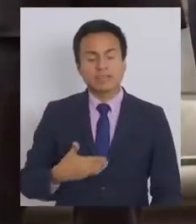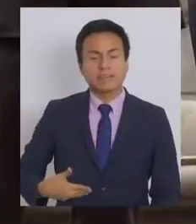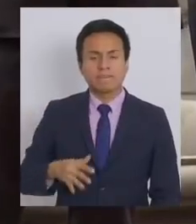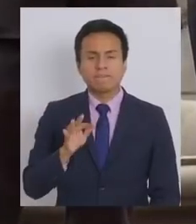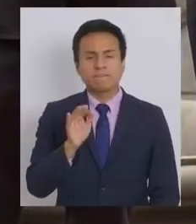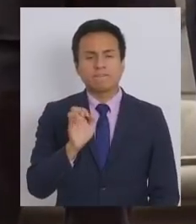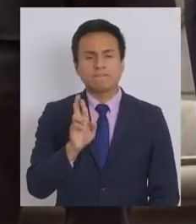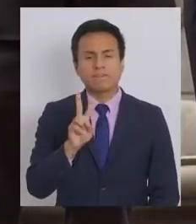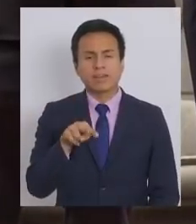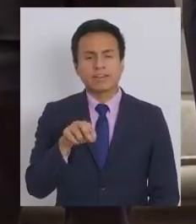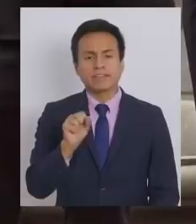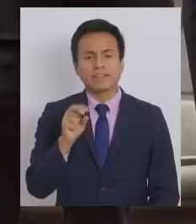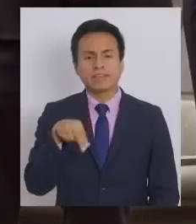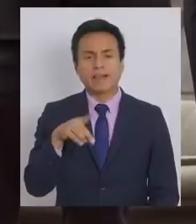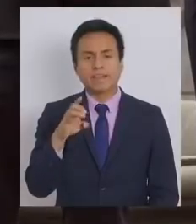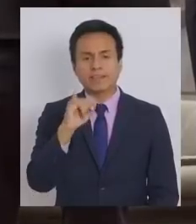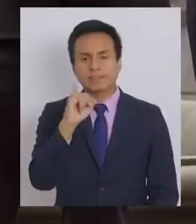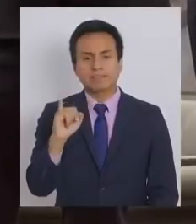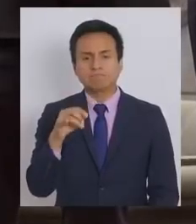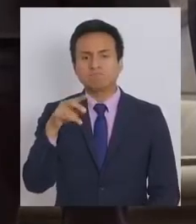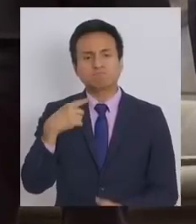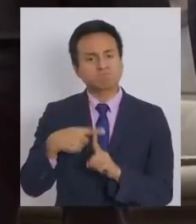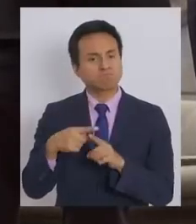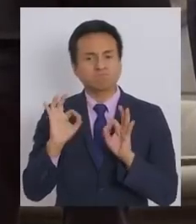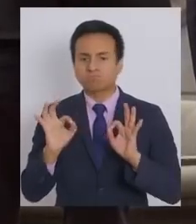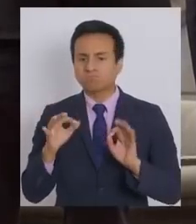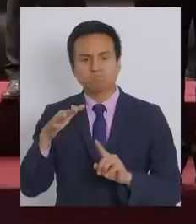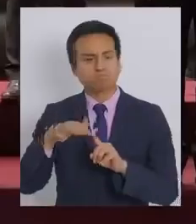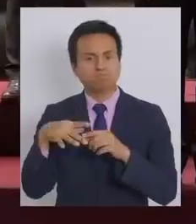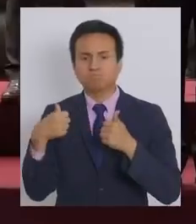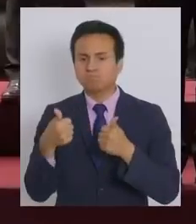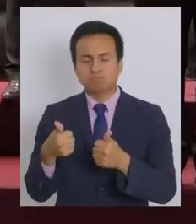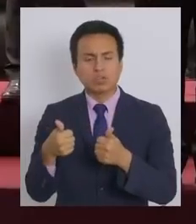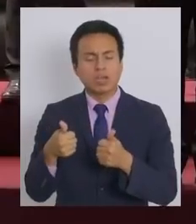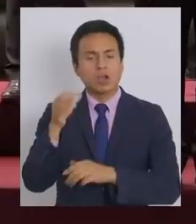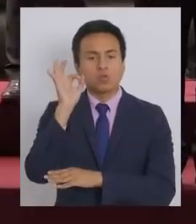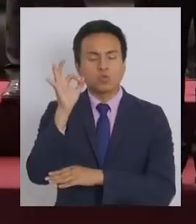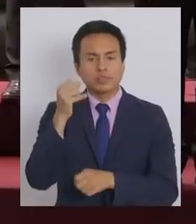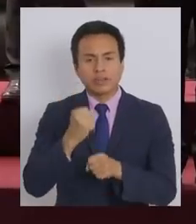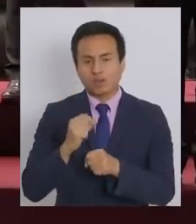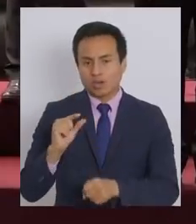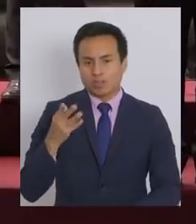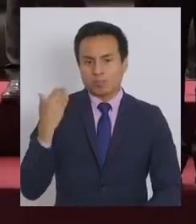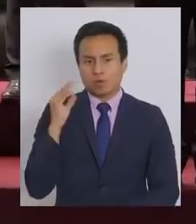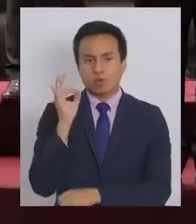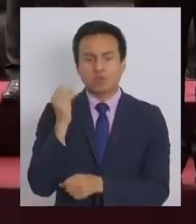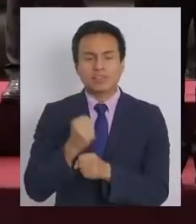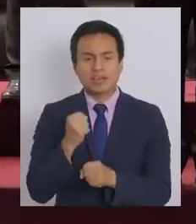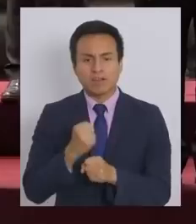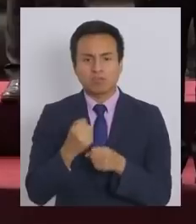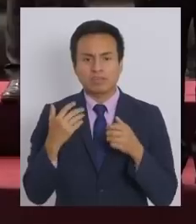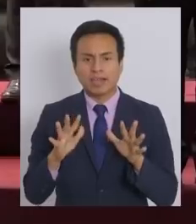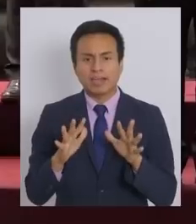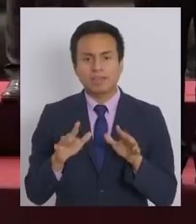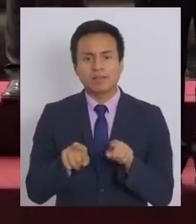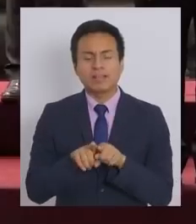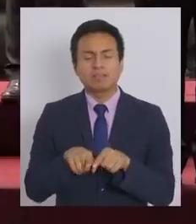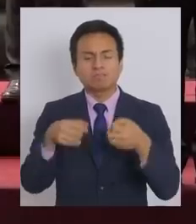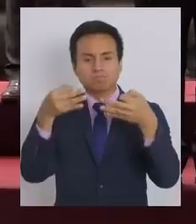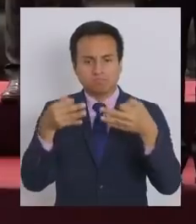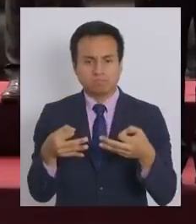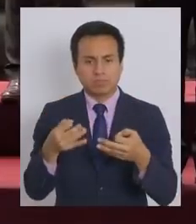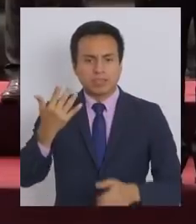ha sido fructífera y ha sido fecunda. Acabamos de tener una reunión de trabajo en que hemos llegado y